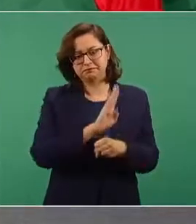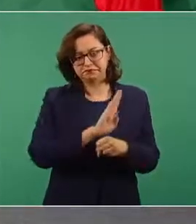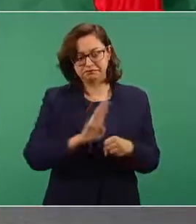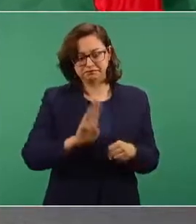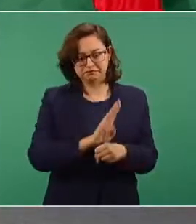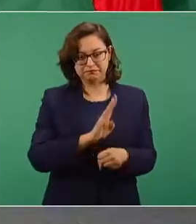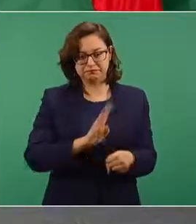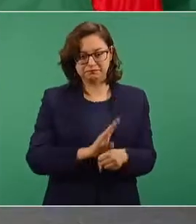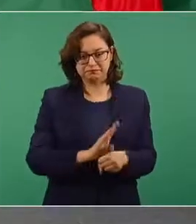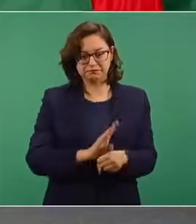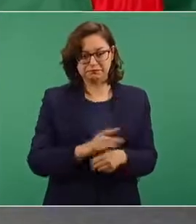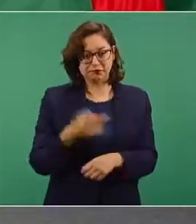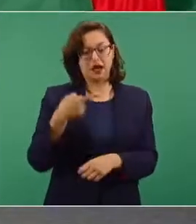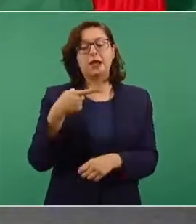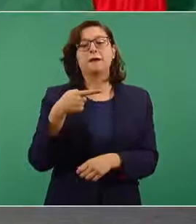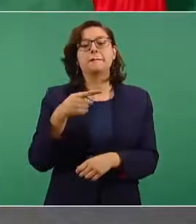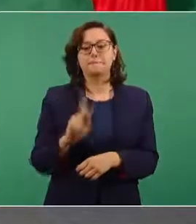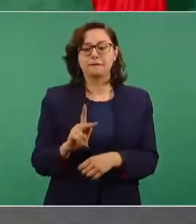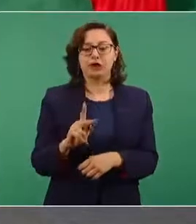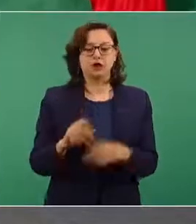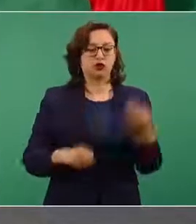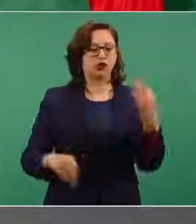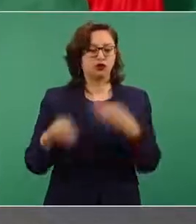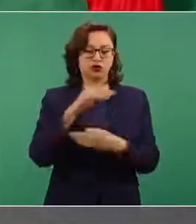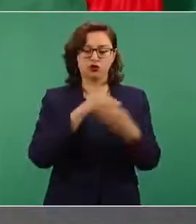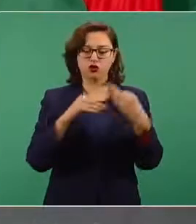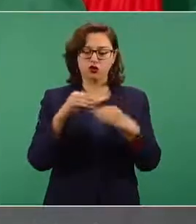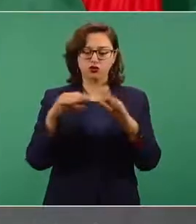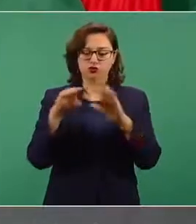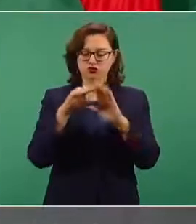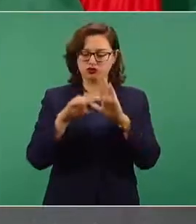pero todo en el marco de la legalidad,